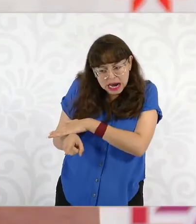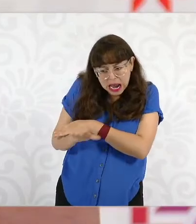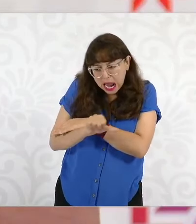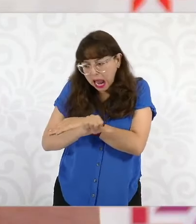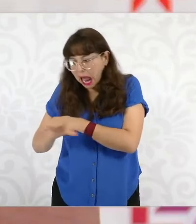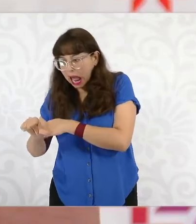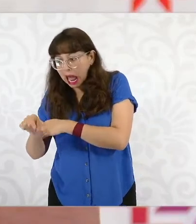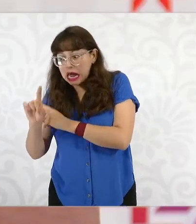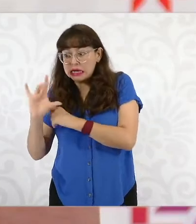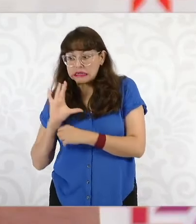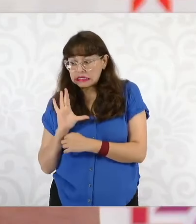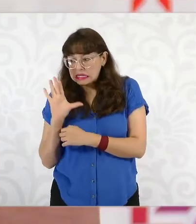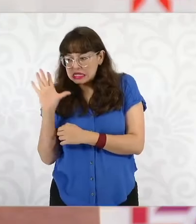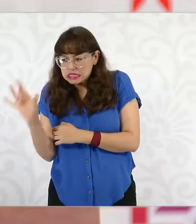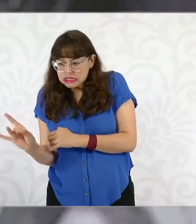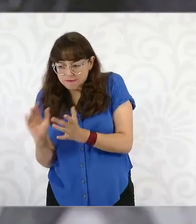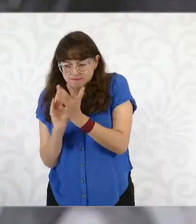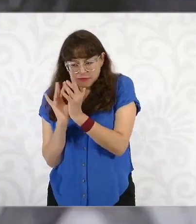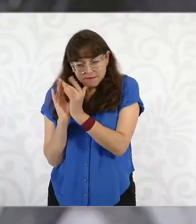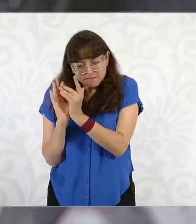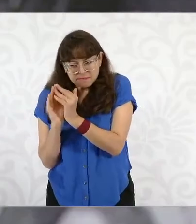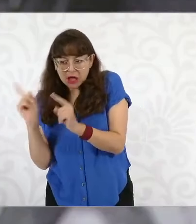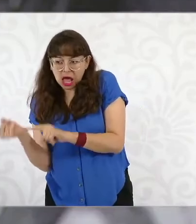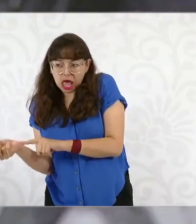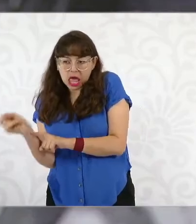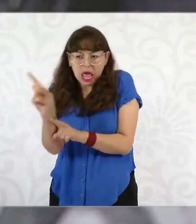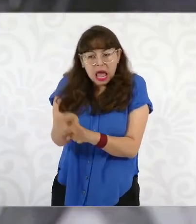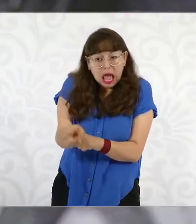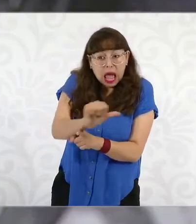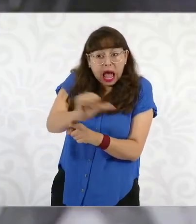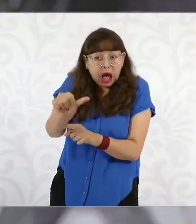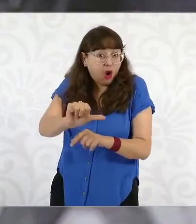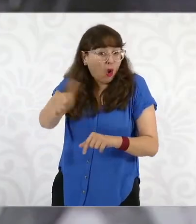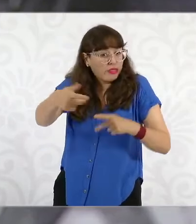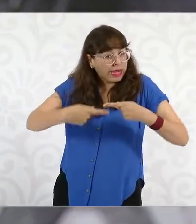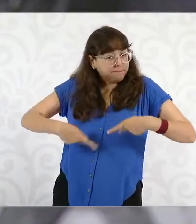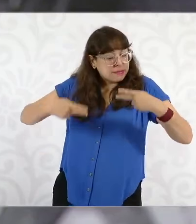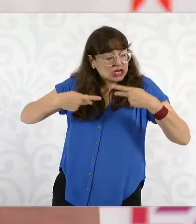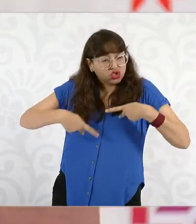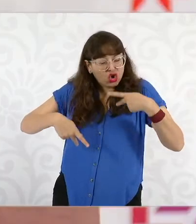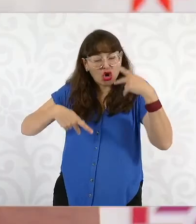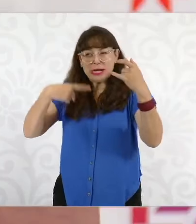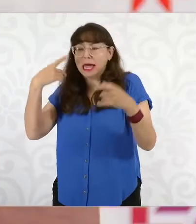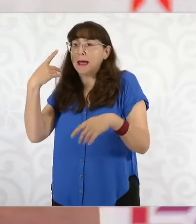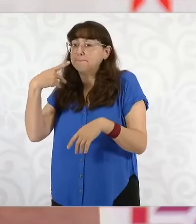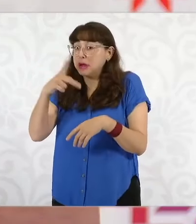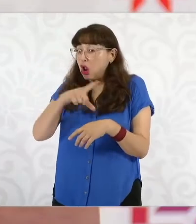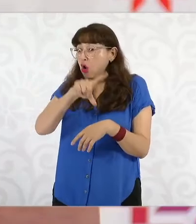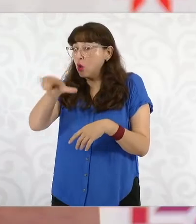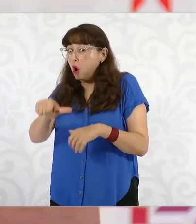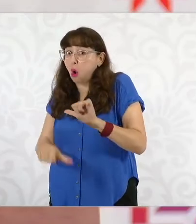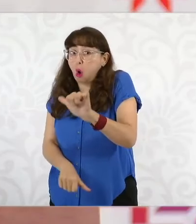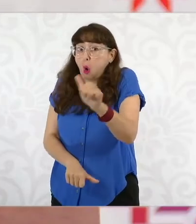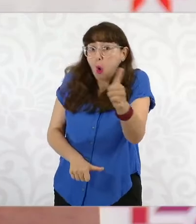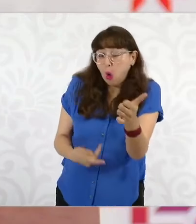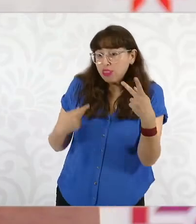después le dijo a la presidenta que no sé qué y luego le dijo que no sé cuánto. Pero ese es uno, ¿eh? Ahí tienen